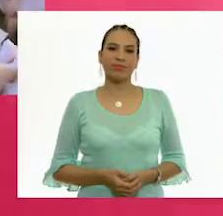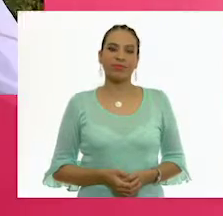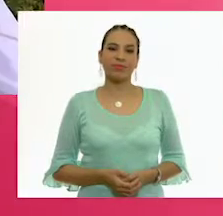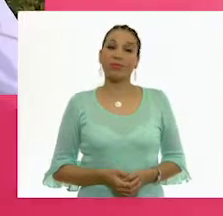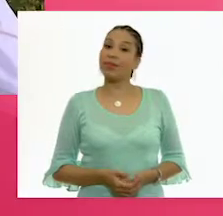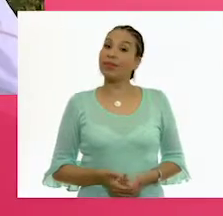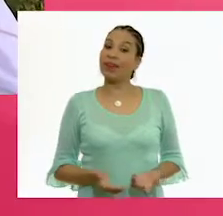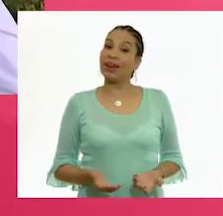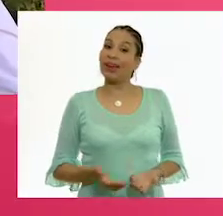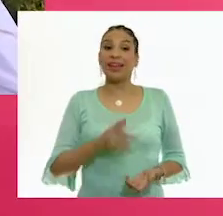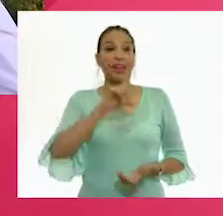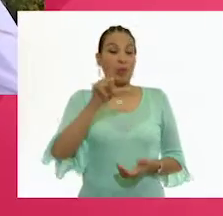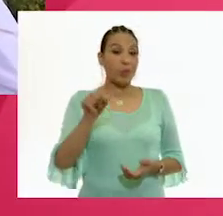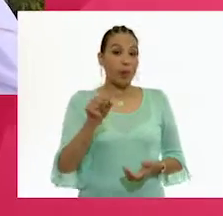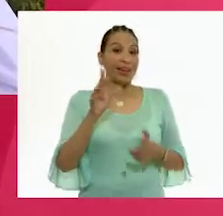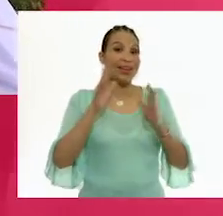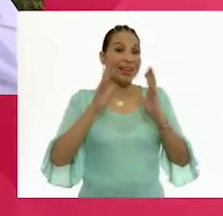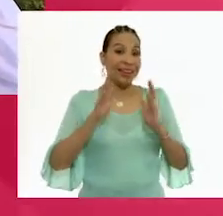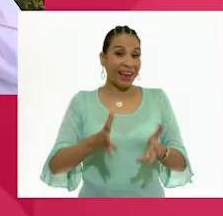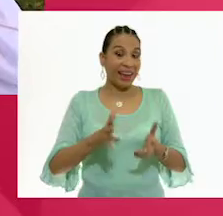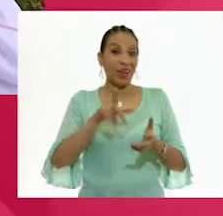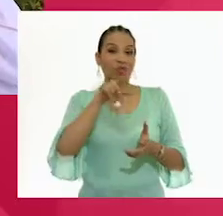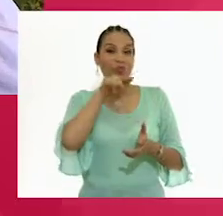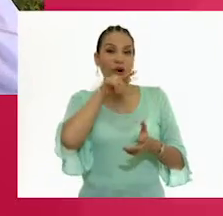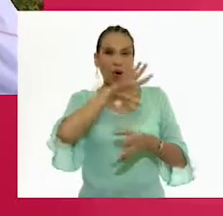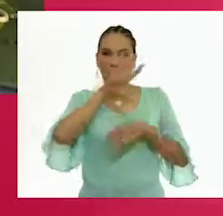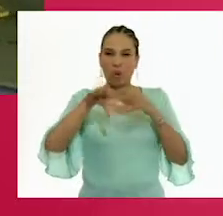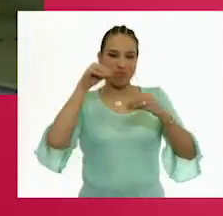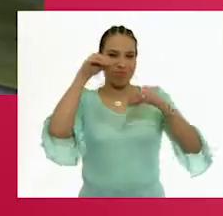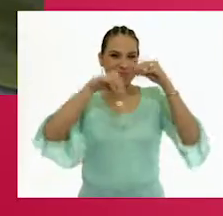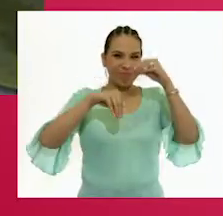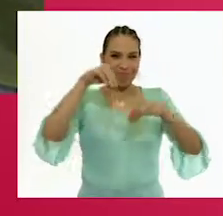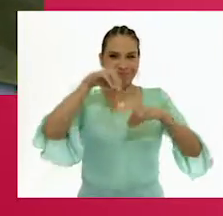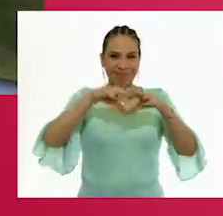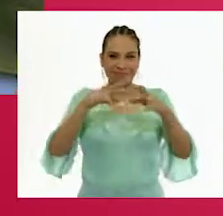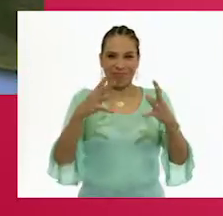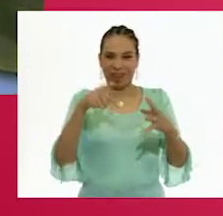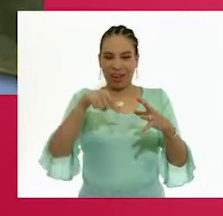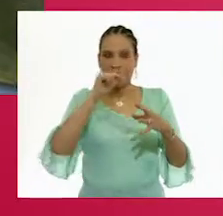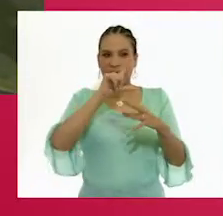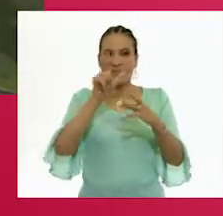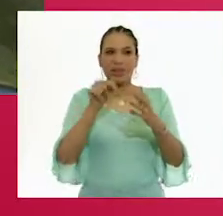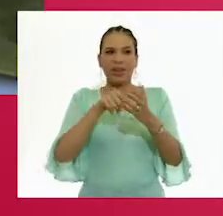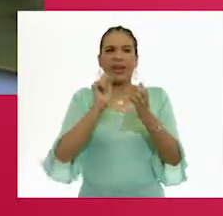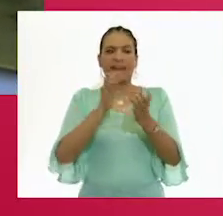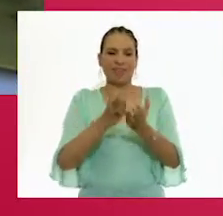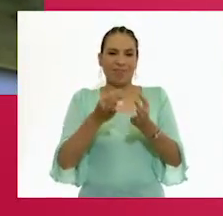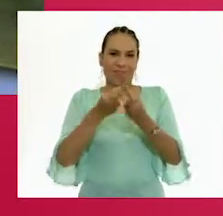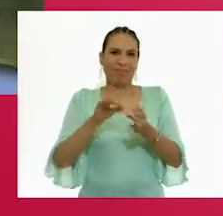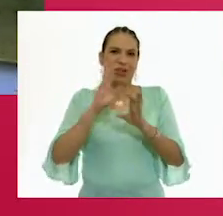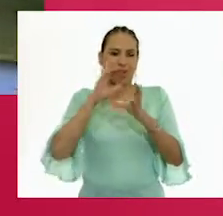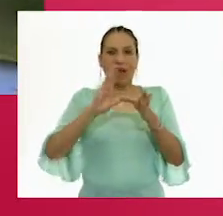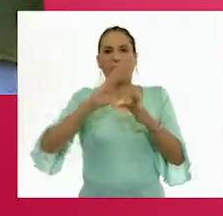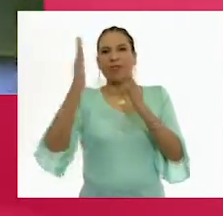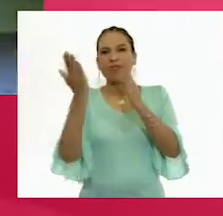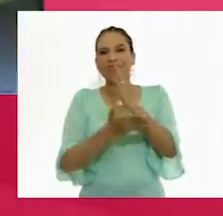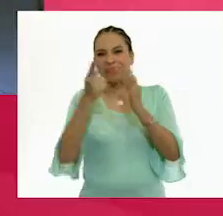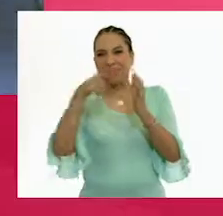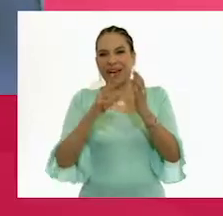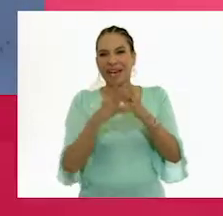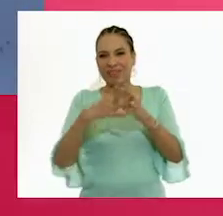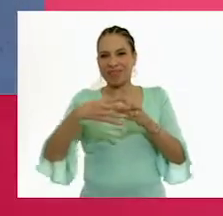Y entonces una vez que ya está nuestro pollo con todos los ingredientes sobre una penca, eso creo que es lo más importante también para hacer